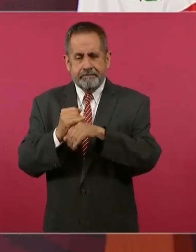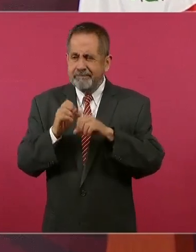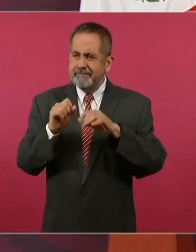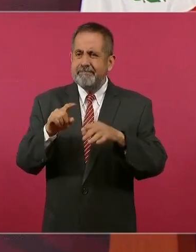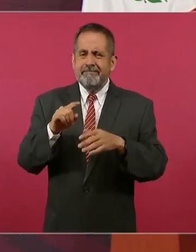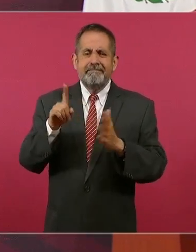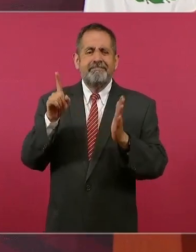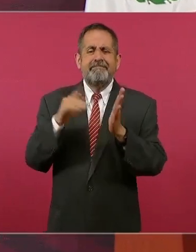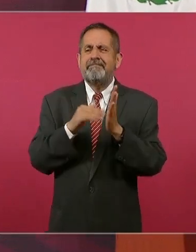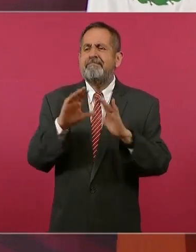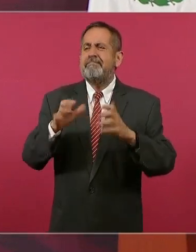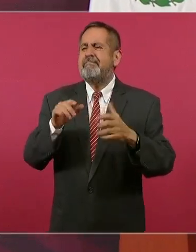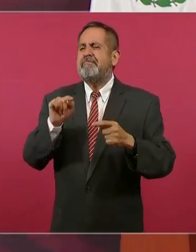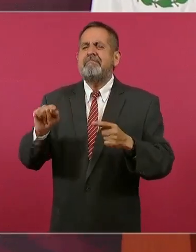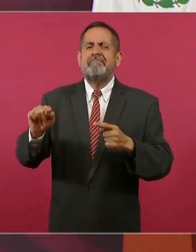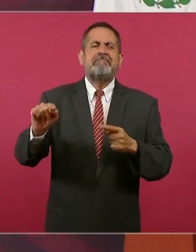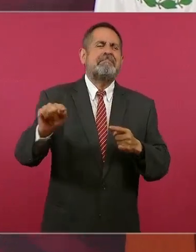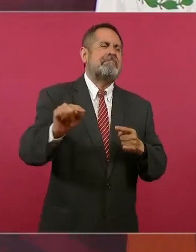miles de comunidades